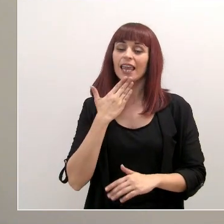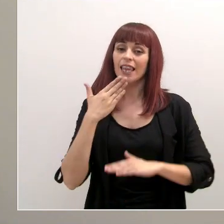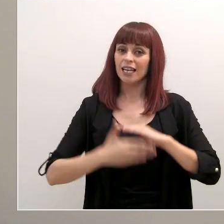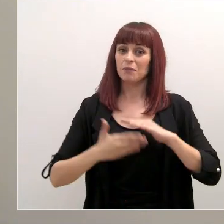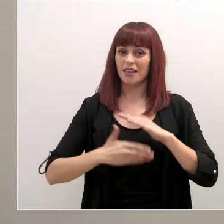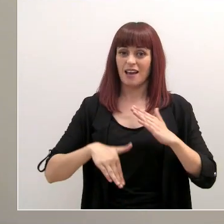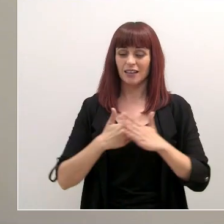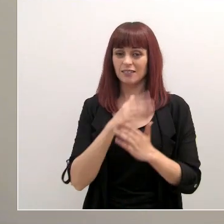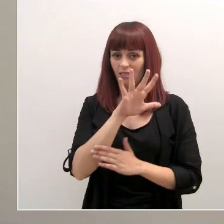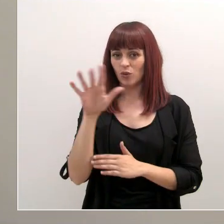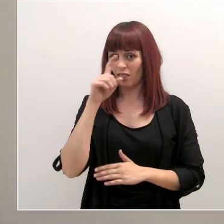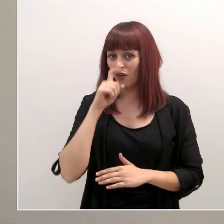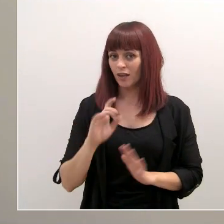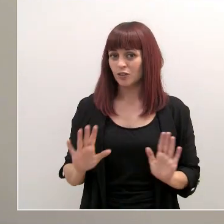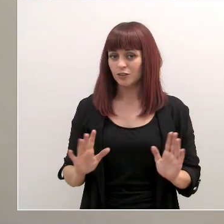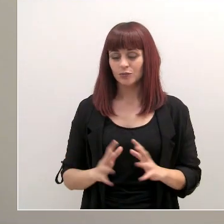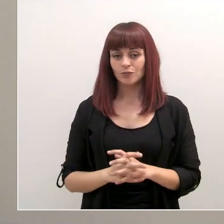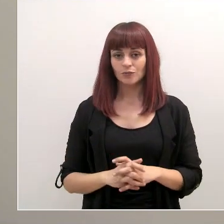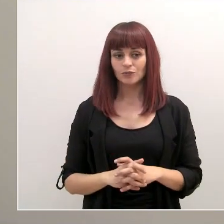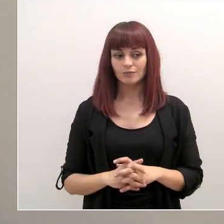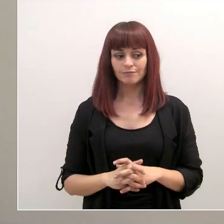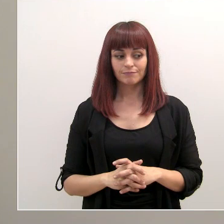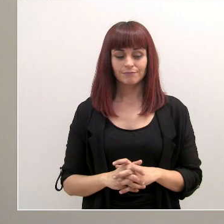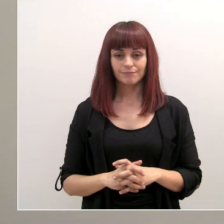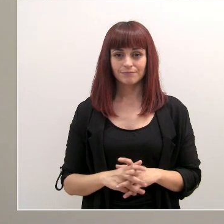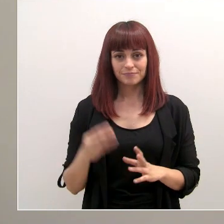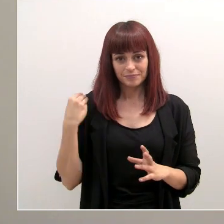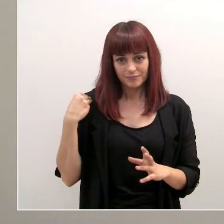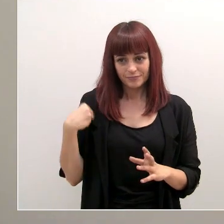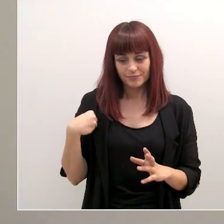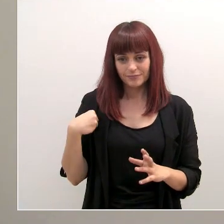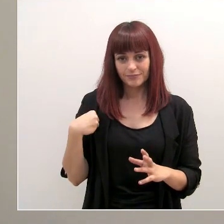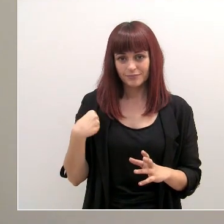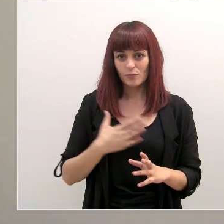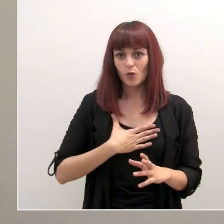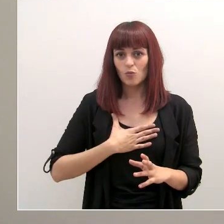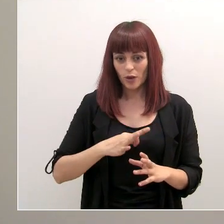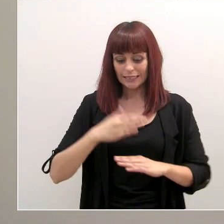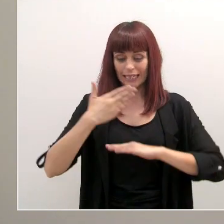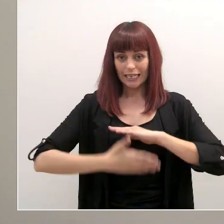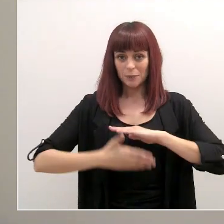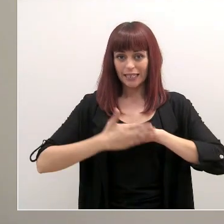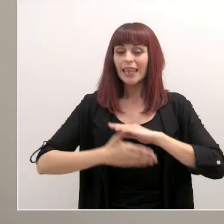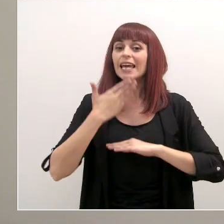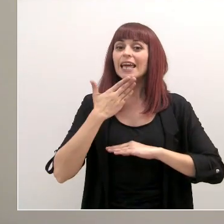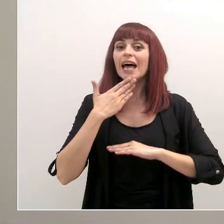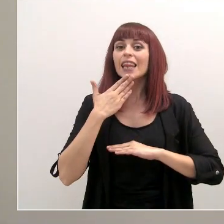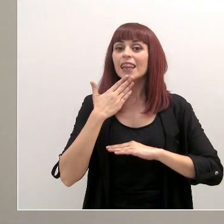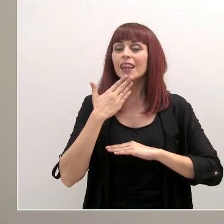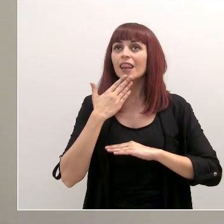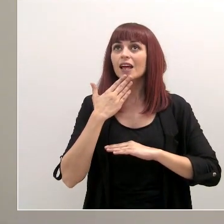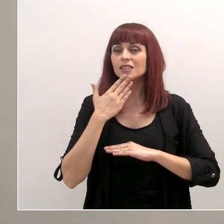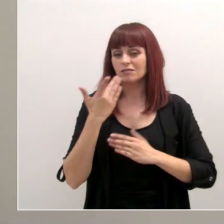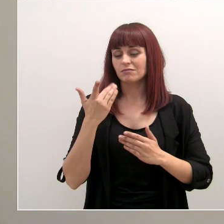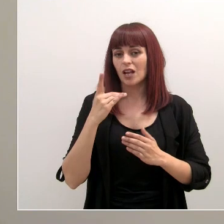los 55 años. Como creo que hemos comentado, es muy posible que ese límite de edad se suba. De hecho,